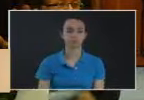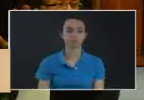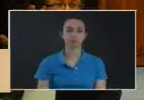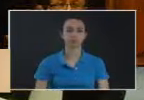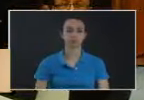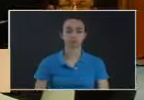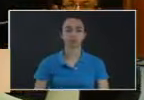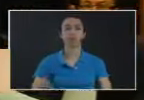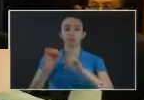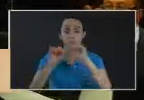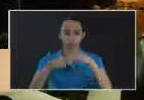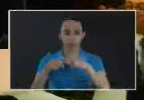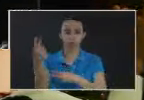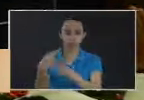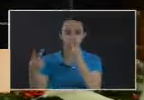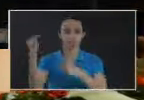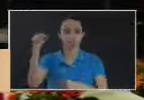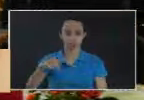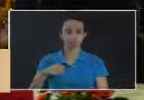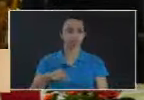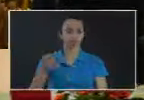Puedes pasar aquí al frente, no tengas pena.